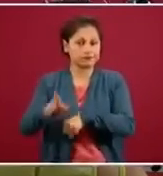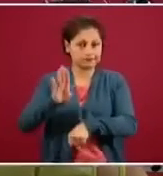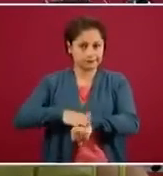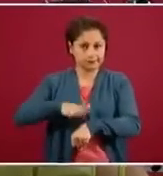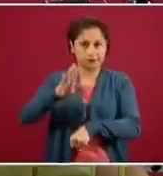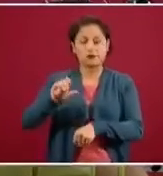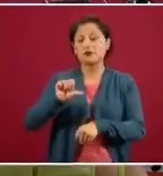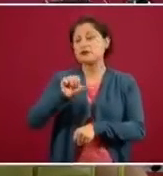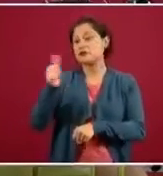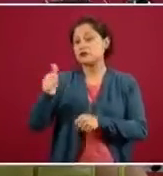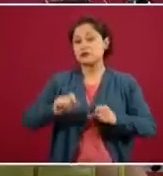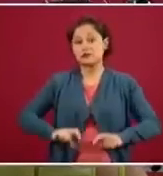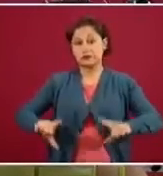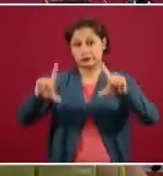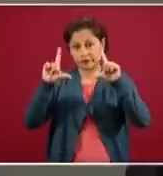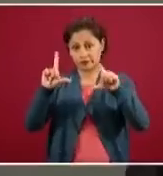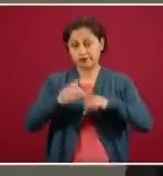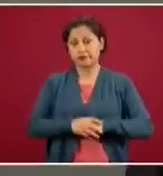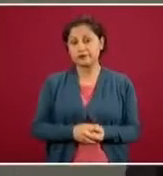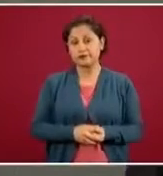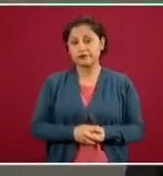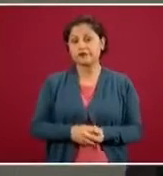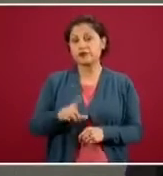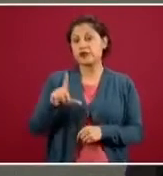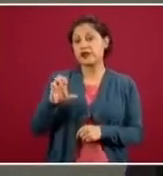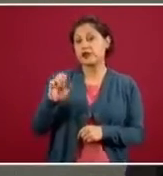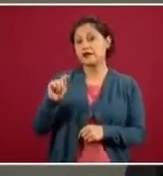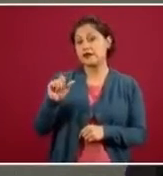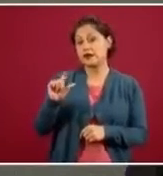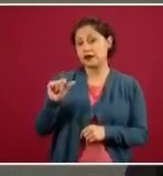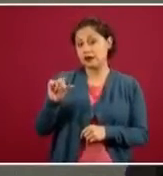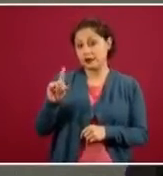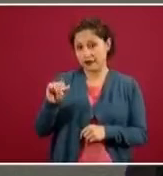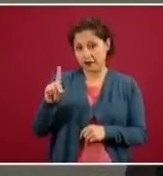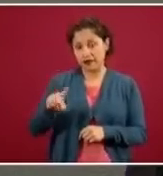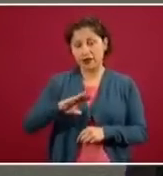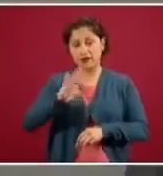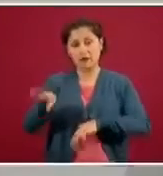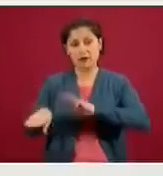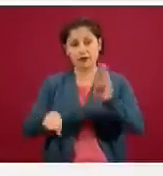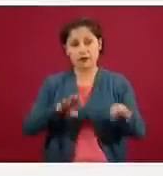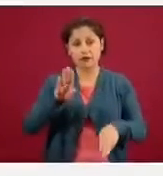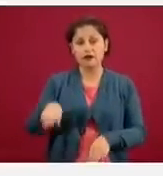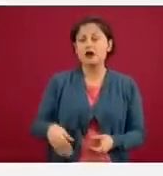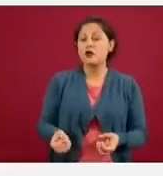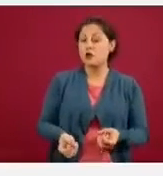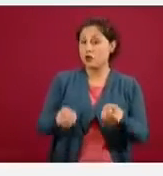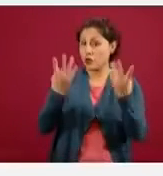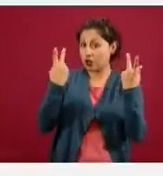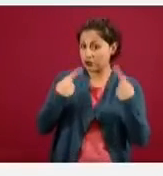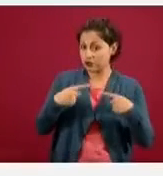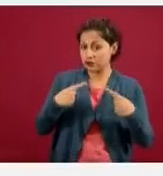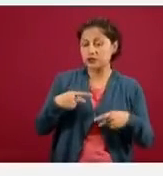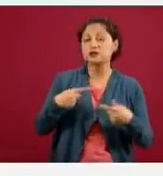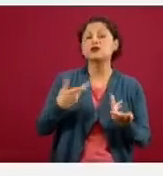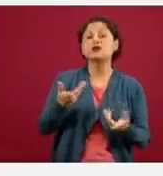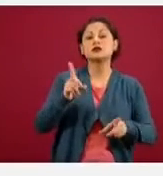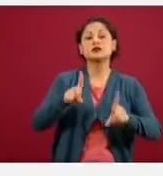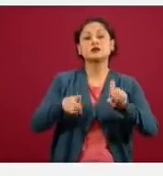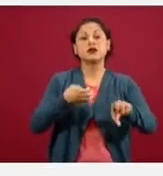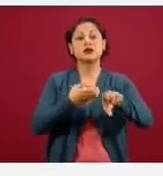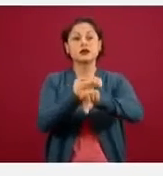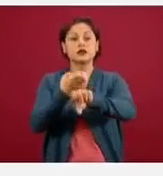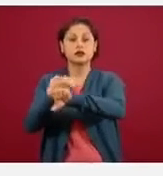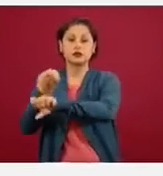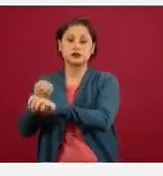la distribución de la letalidad y del número de defunciones por estado en el cual han